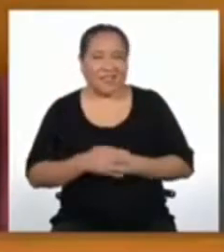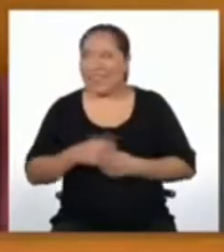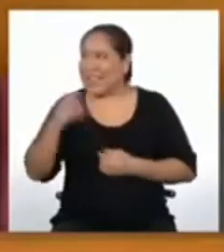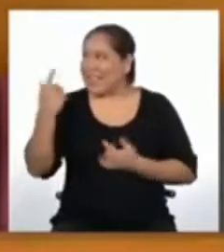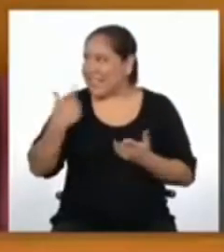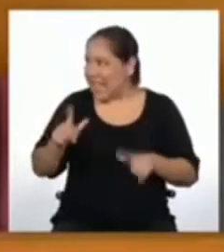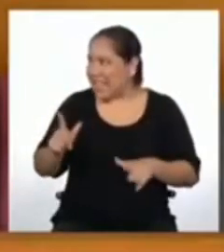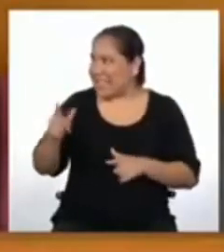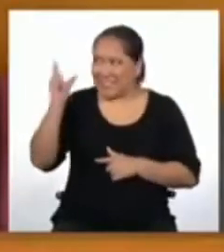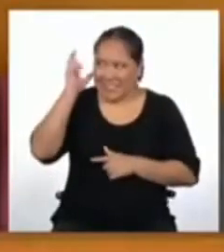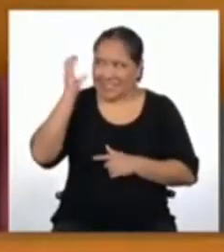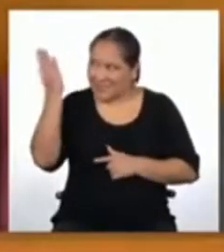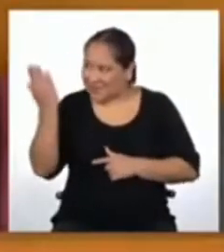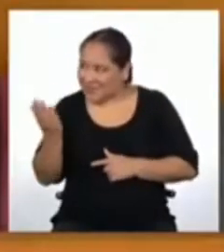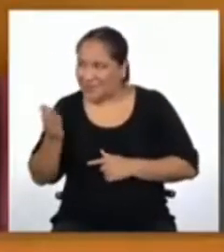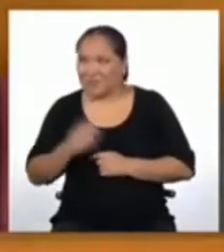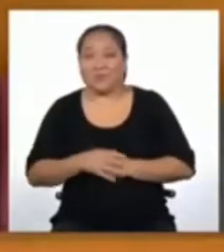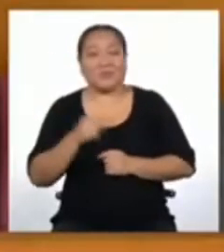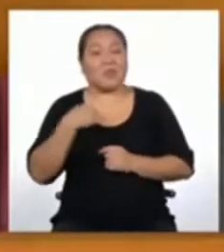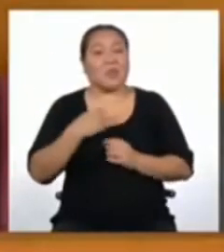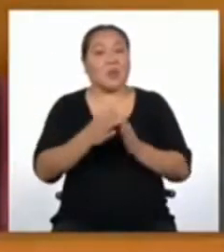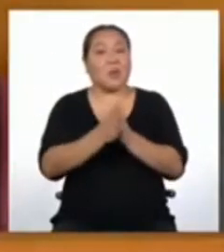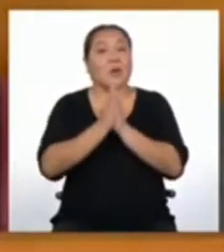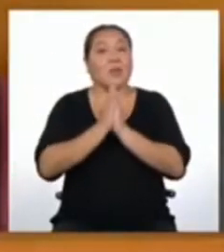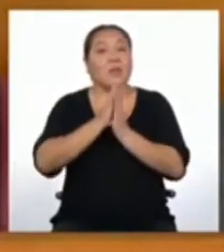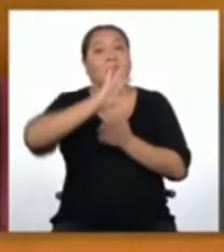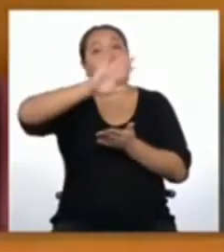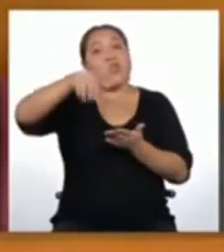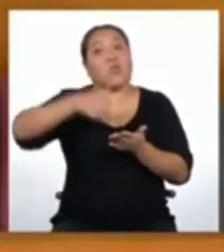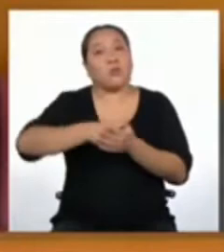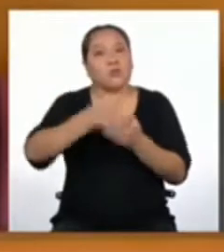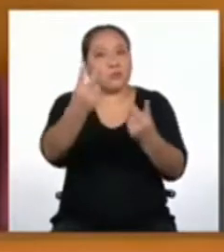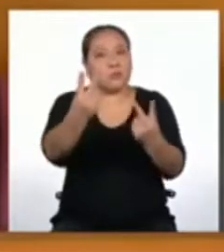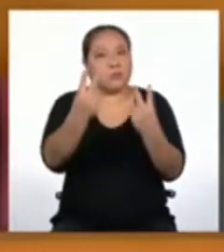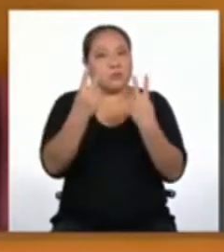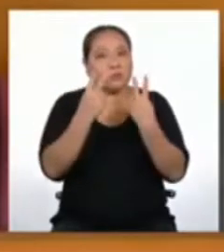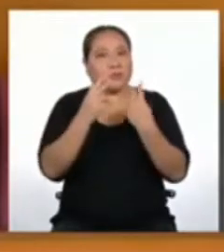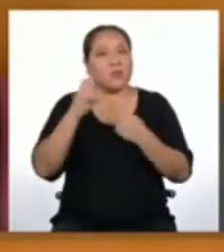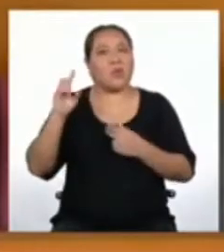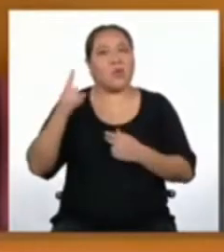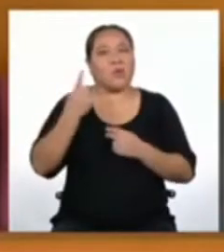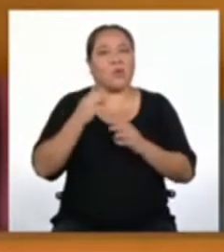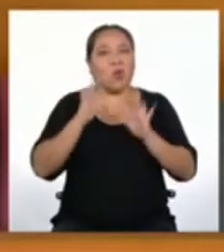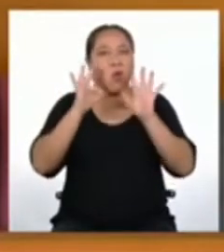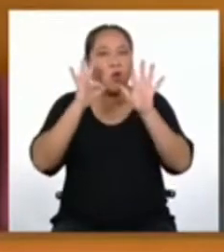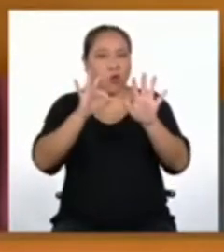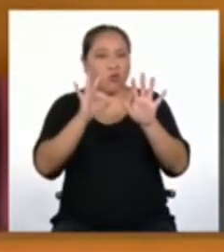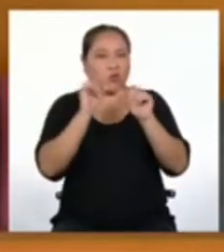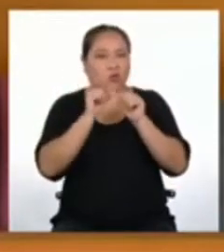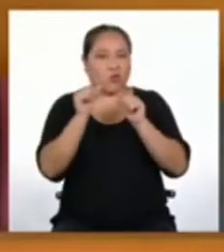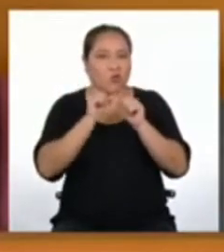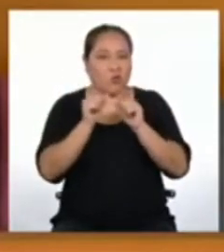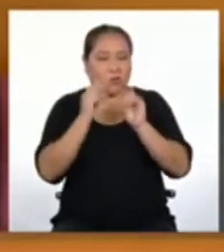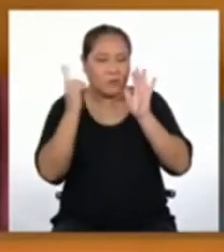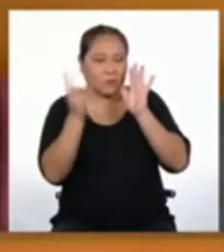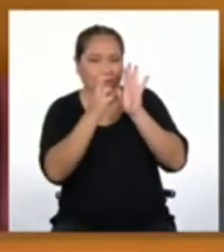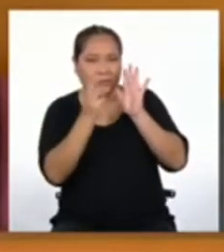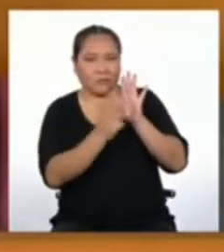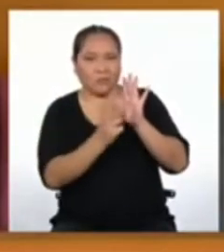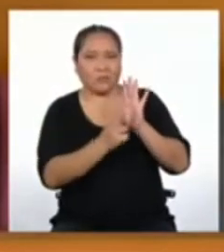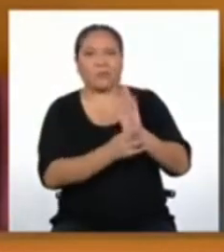eso. Genial. Les pediré a todas y todos que observen los primeros 8 términos de nuestra